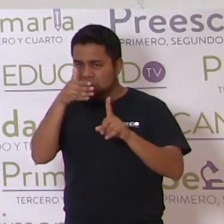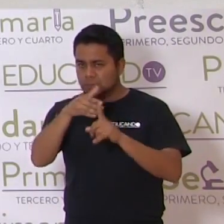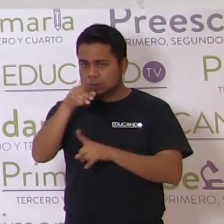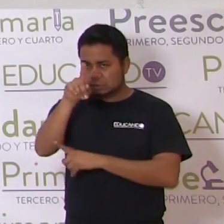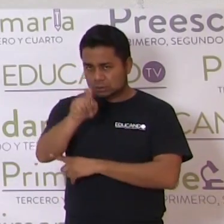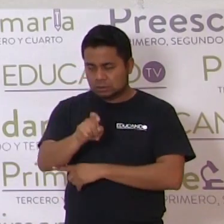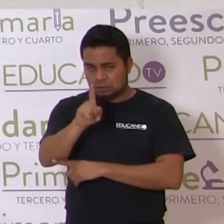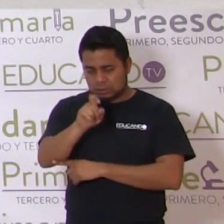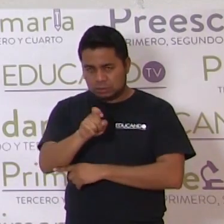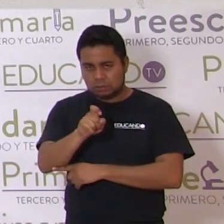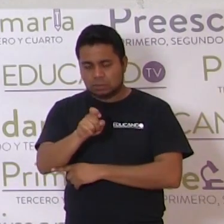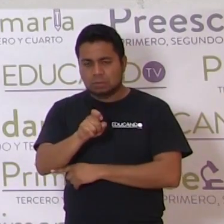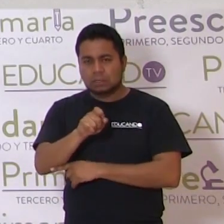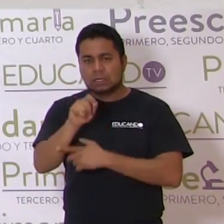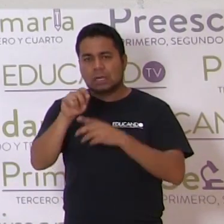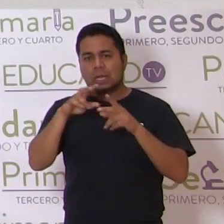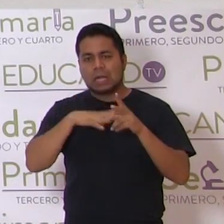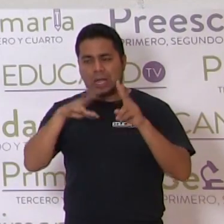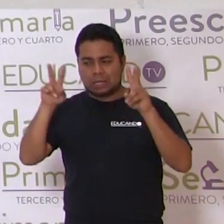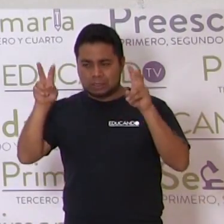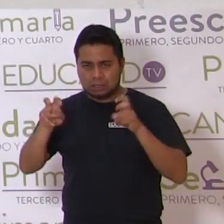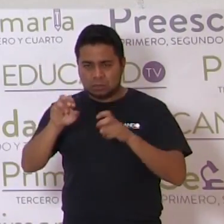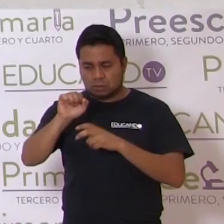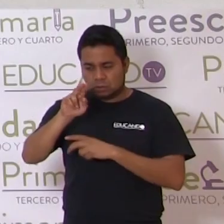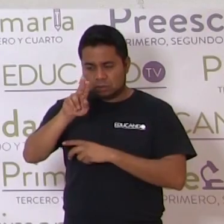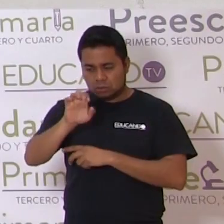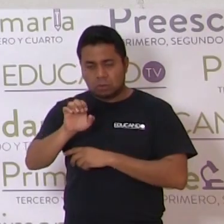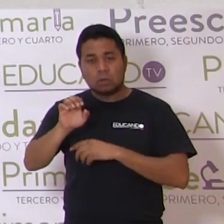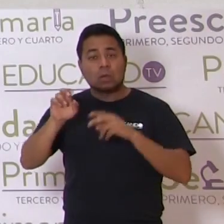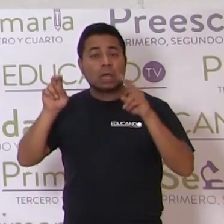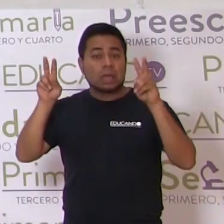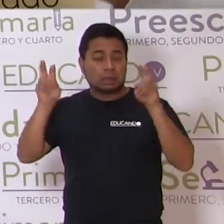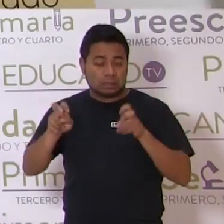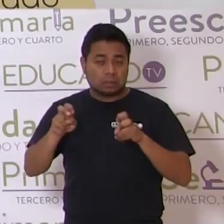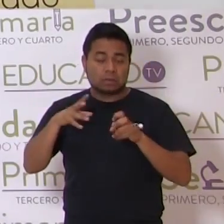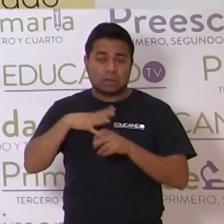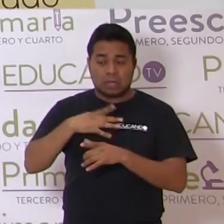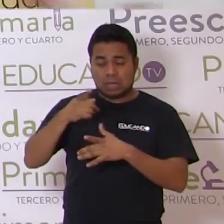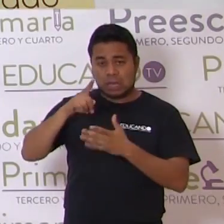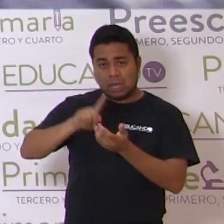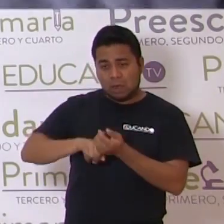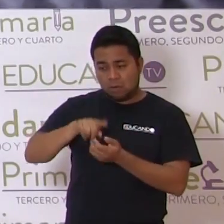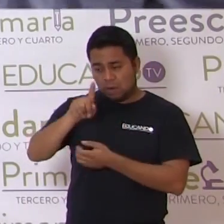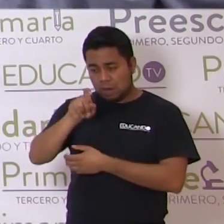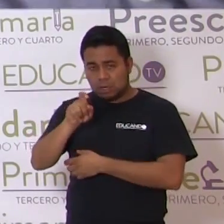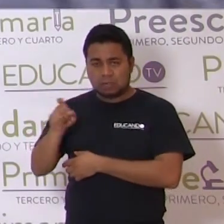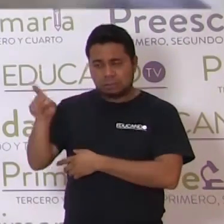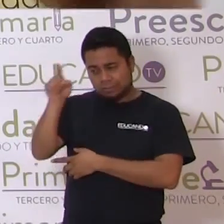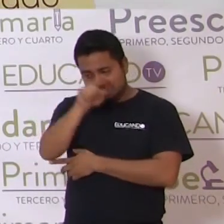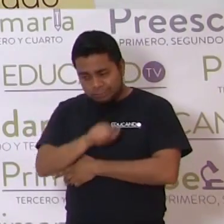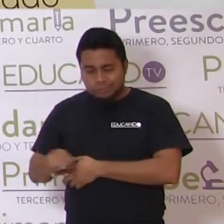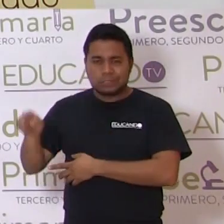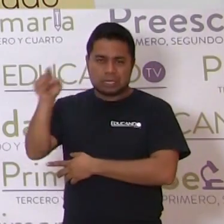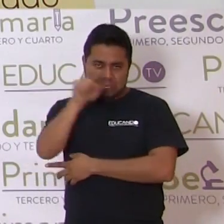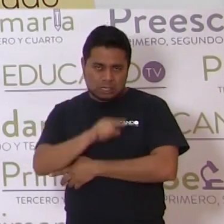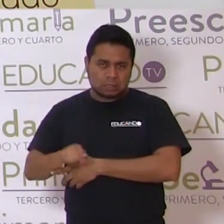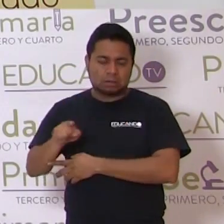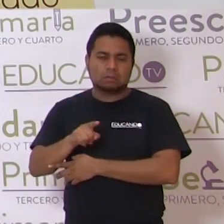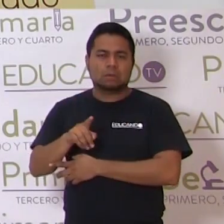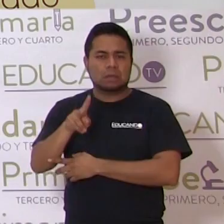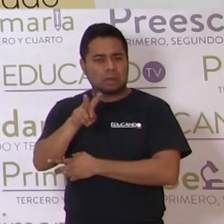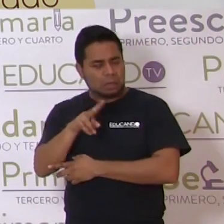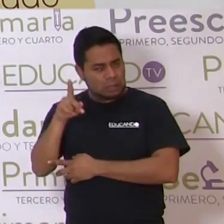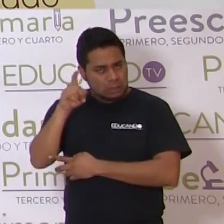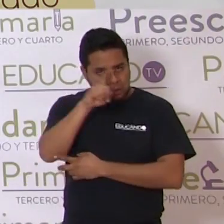dicho el título y el subtítulo, que es un ciclo, que es complejo y que sucede